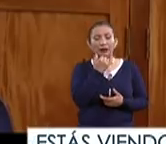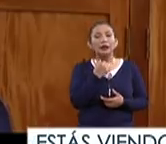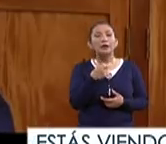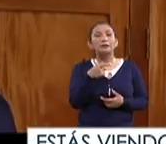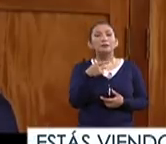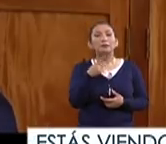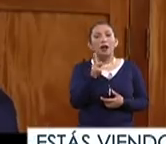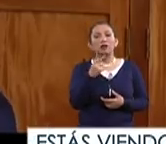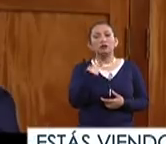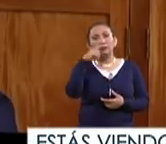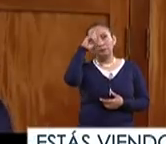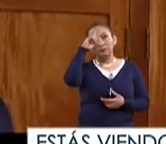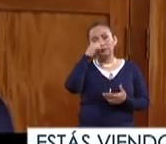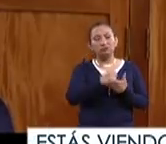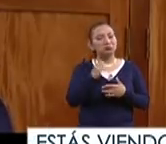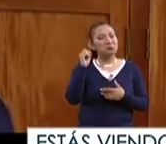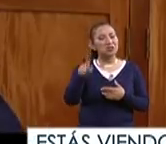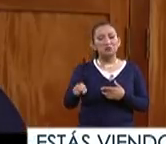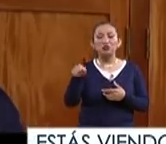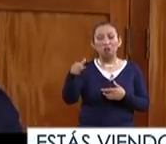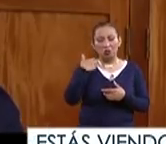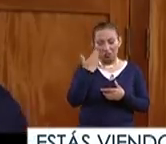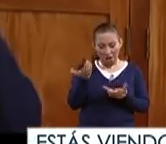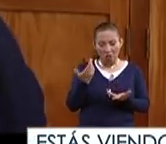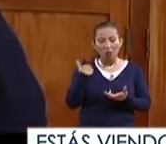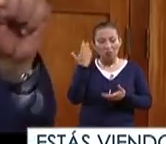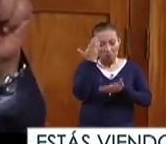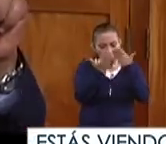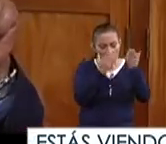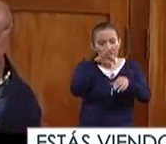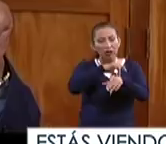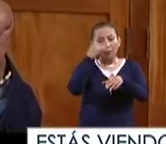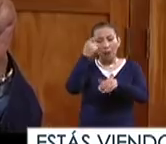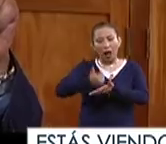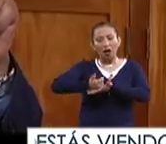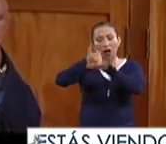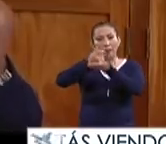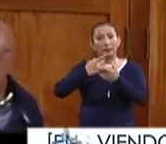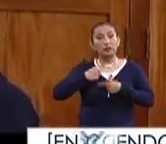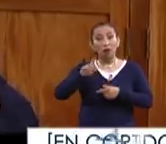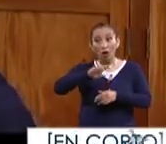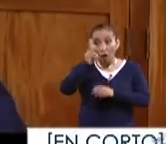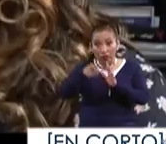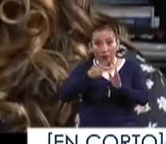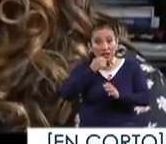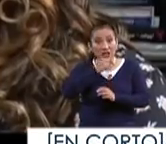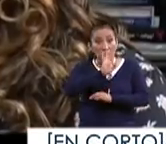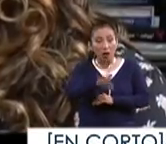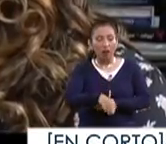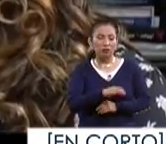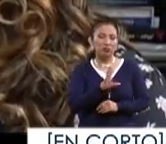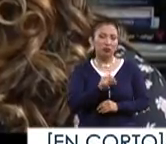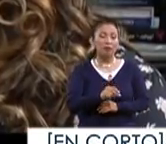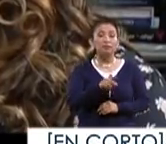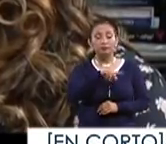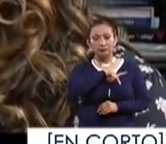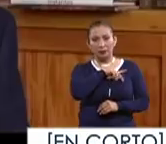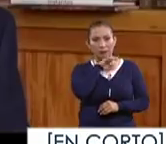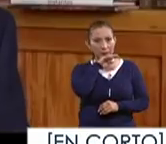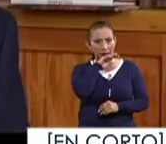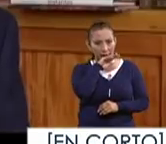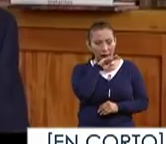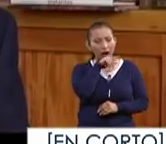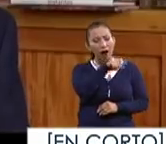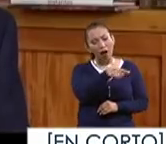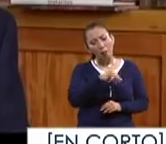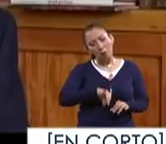Pero marcó mi vida. Yo quería ser cirujano para resolver esos problemas y que no muriera otro niño. Mi madre